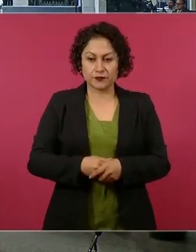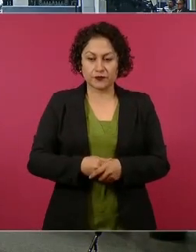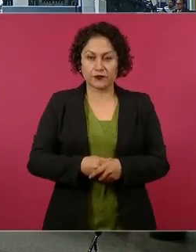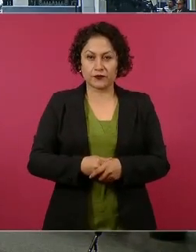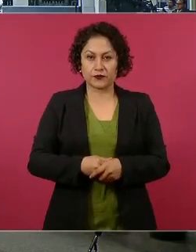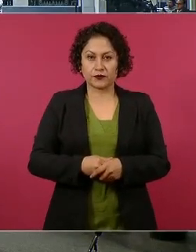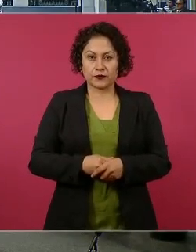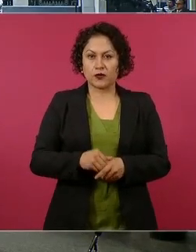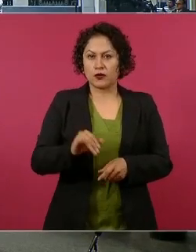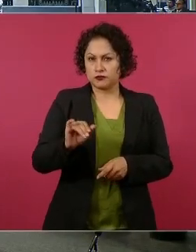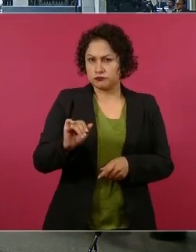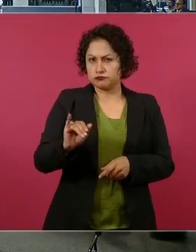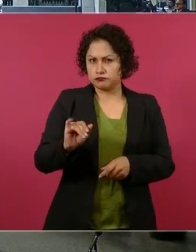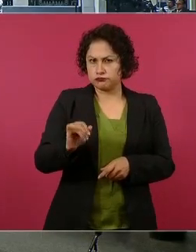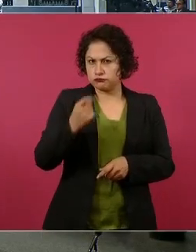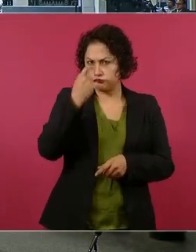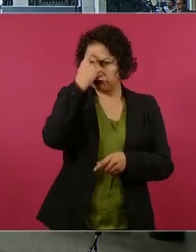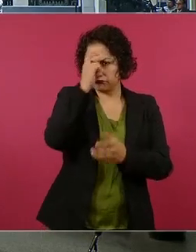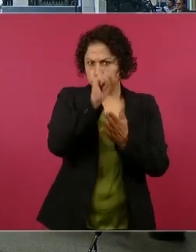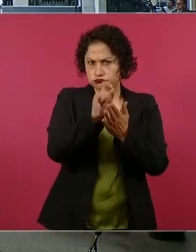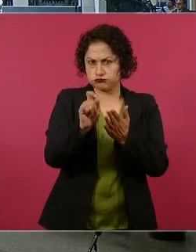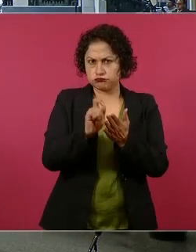Ese ensayo, sí.